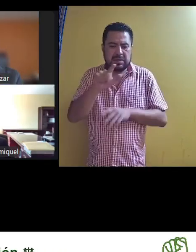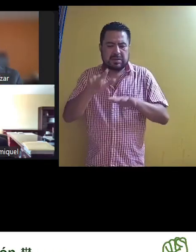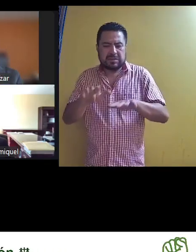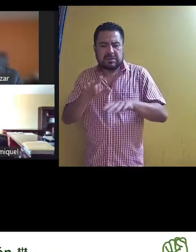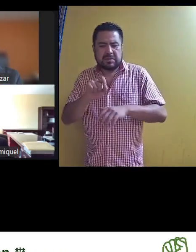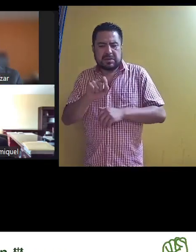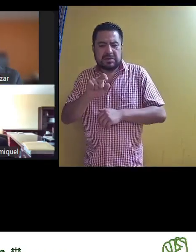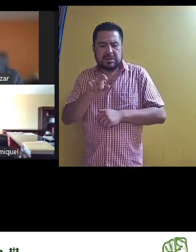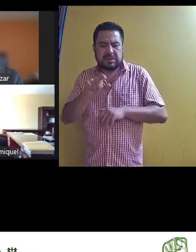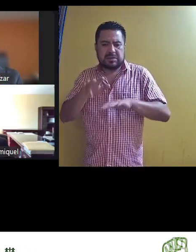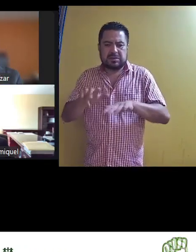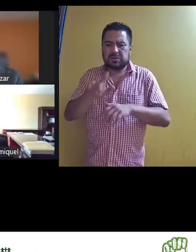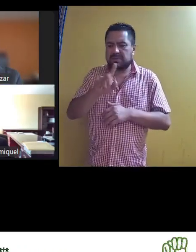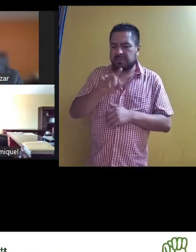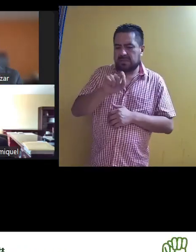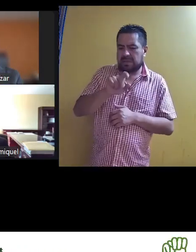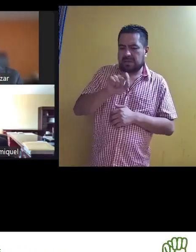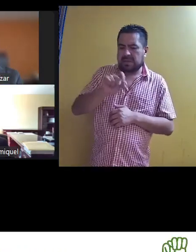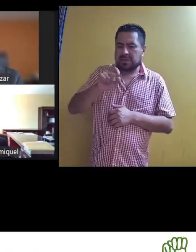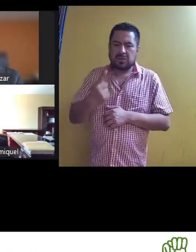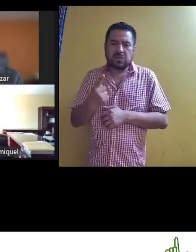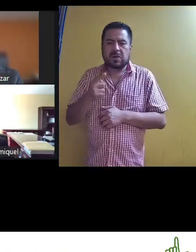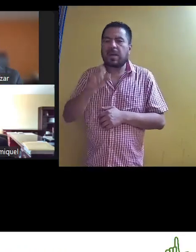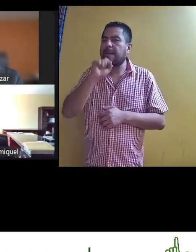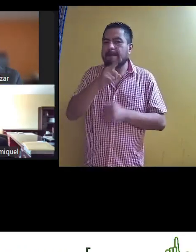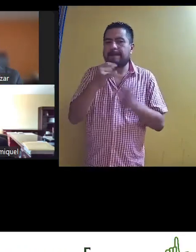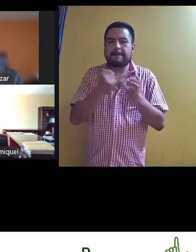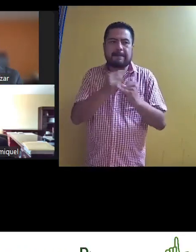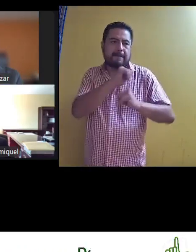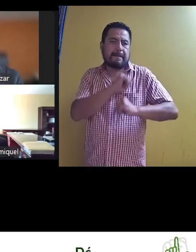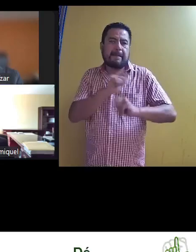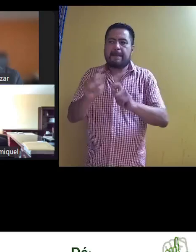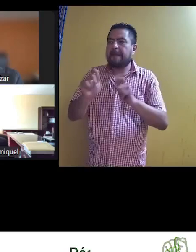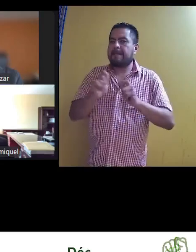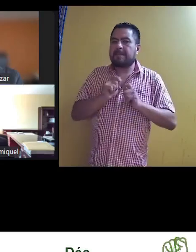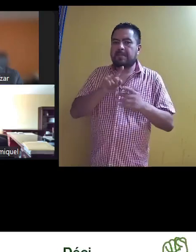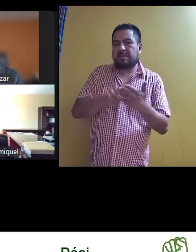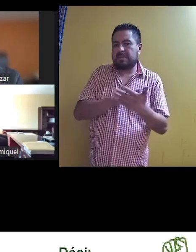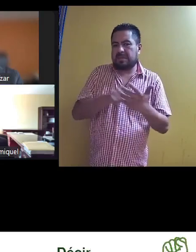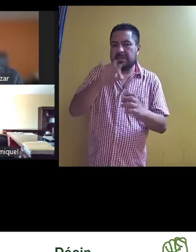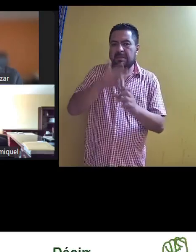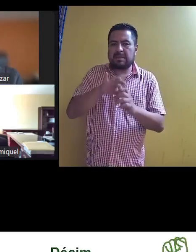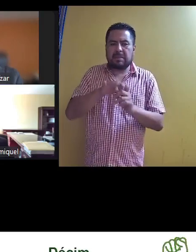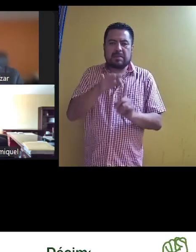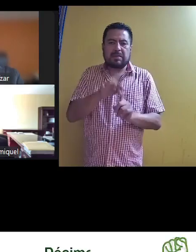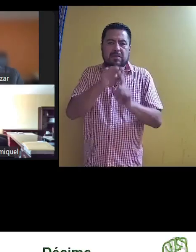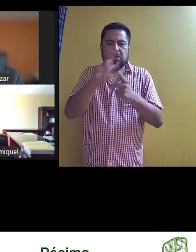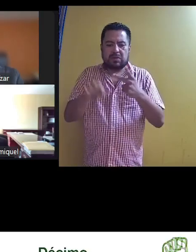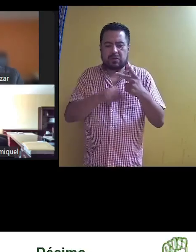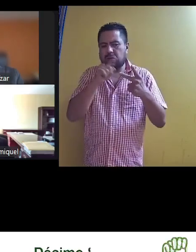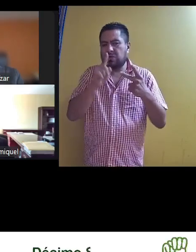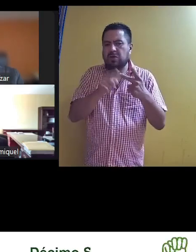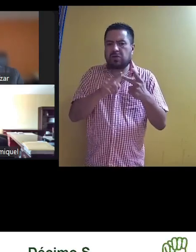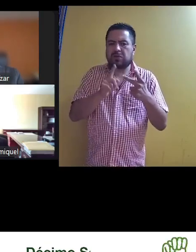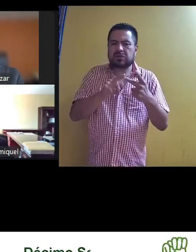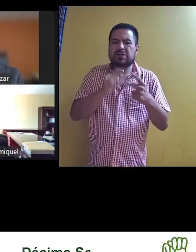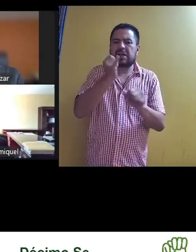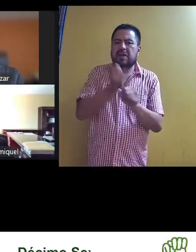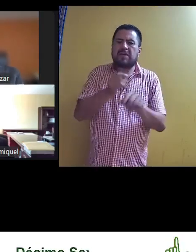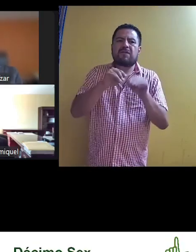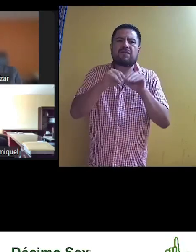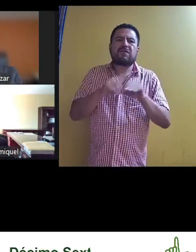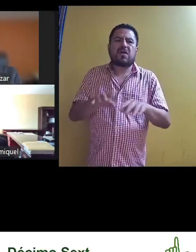y 2020-2021 también obtuvo cargos de elección popular. 2. La existencia y contenido de